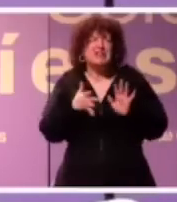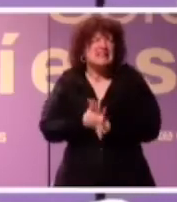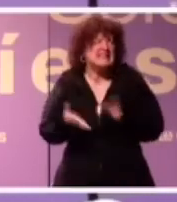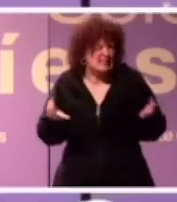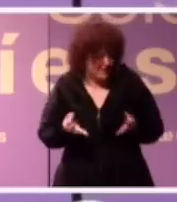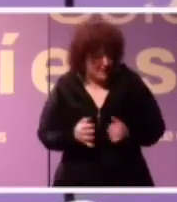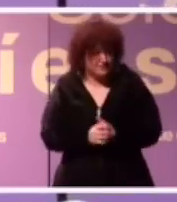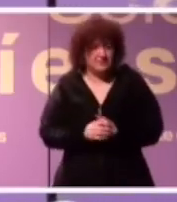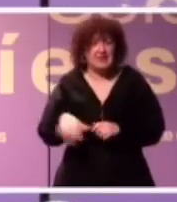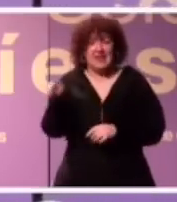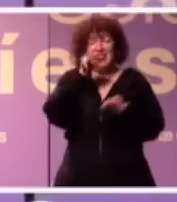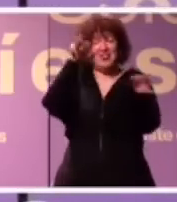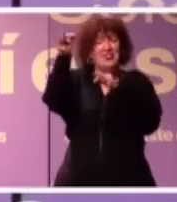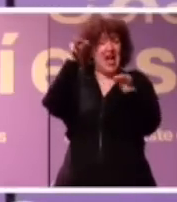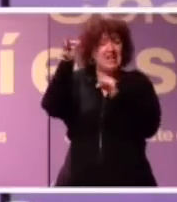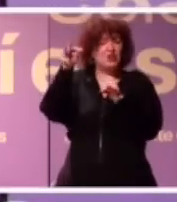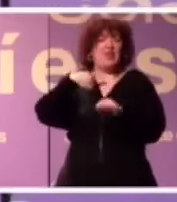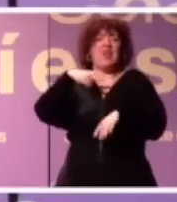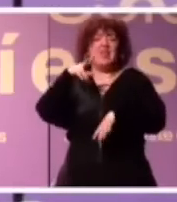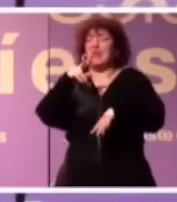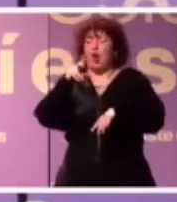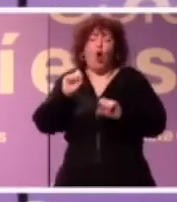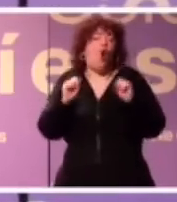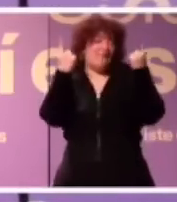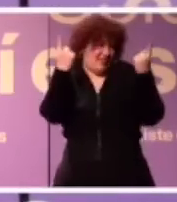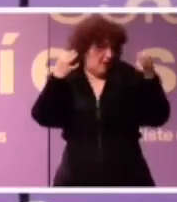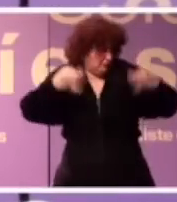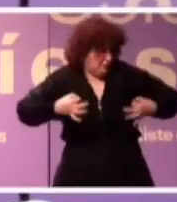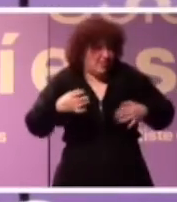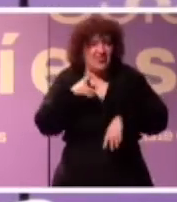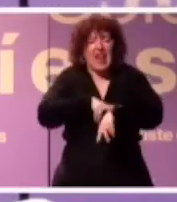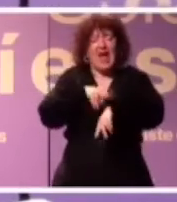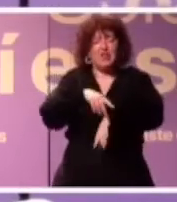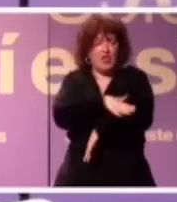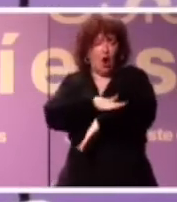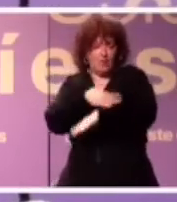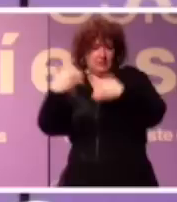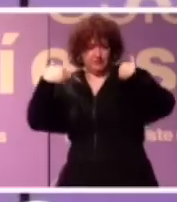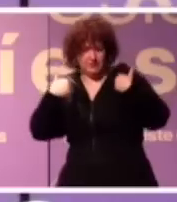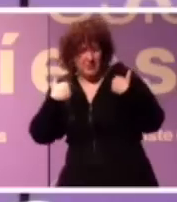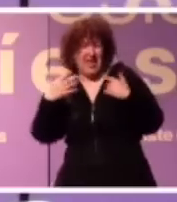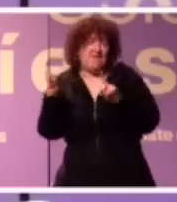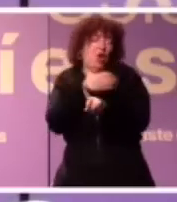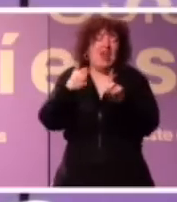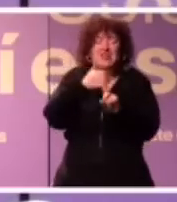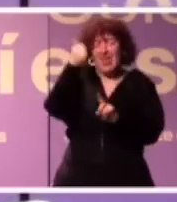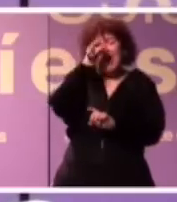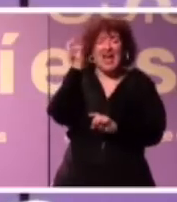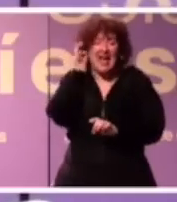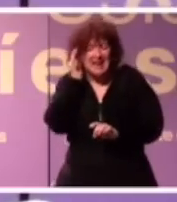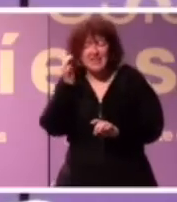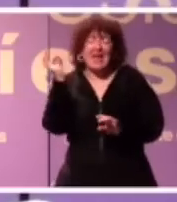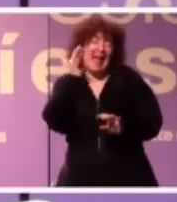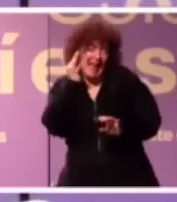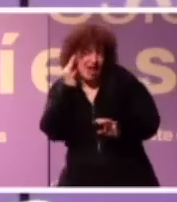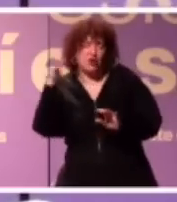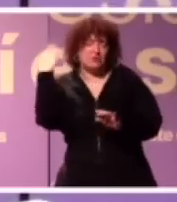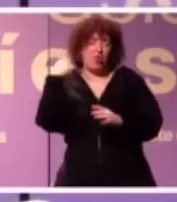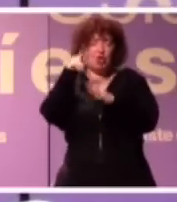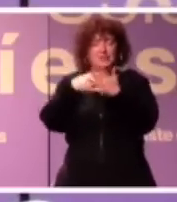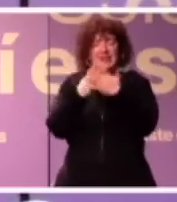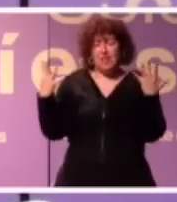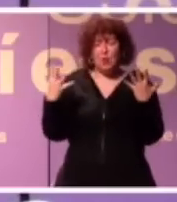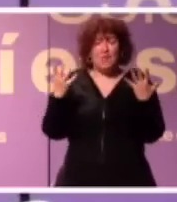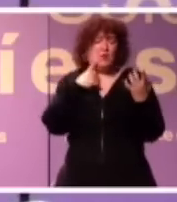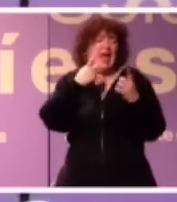según los datos de la delegación de los datos oficiales de la delegación del gobierno contra la violencia de género desde 2019 en la